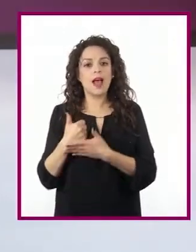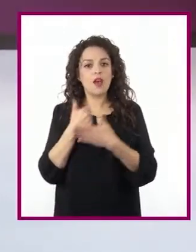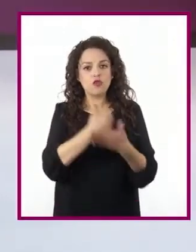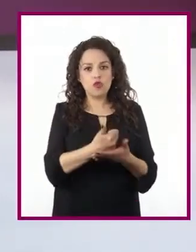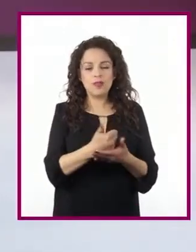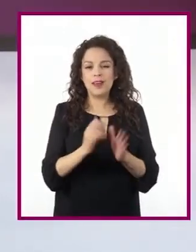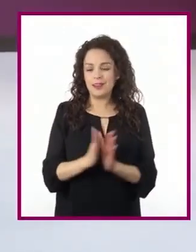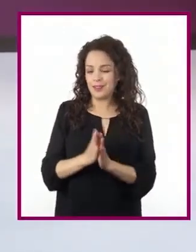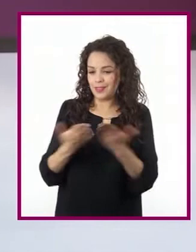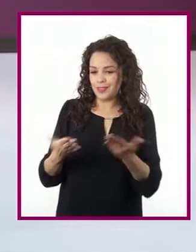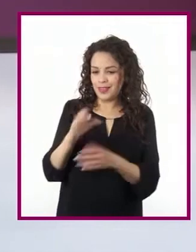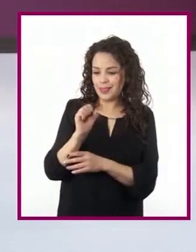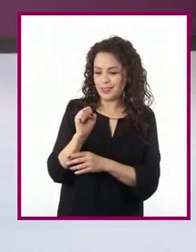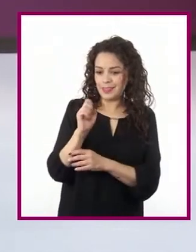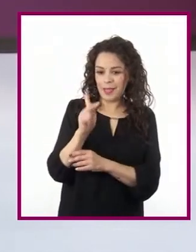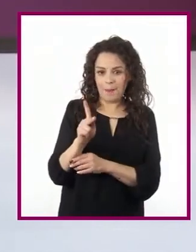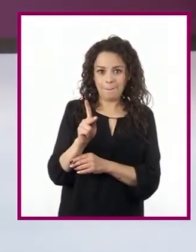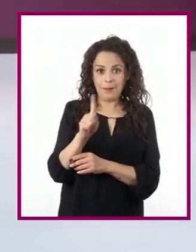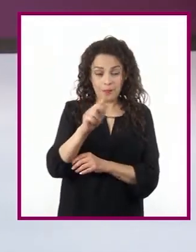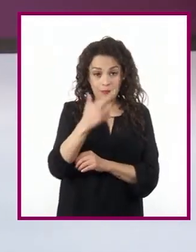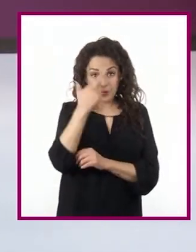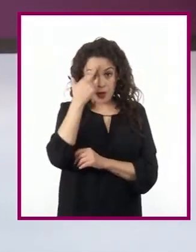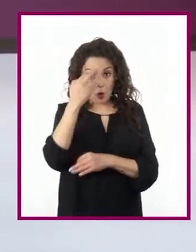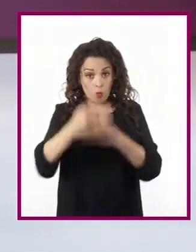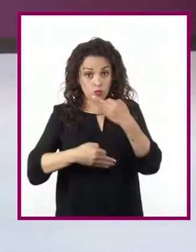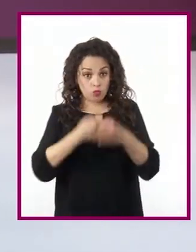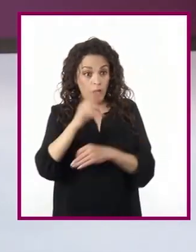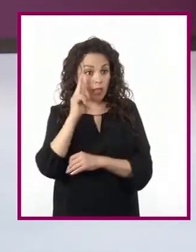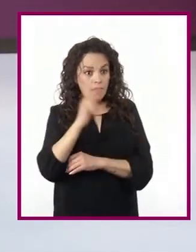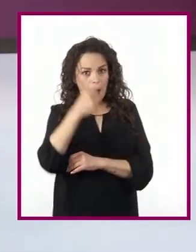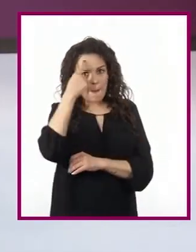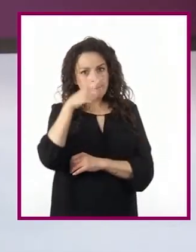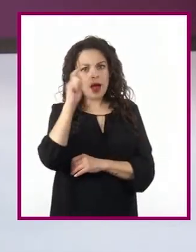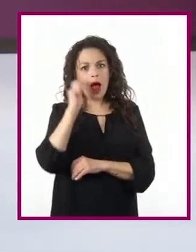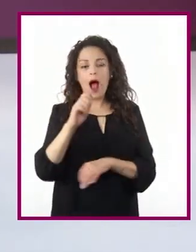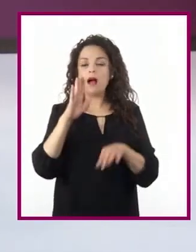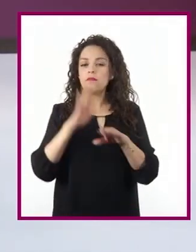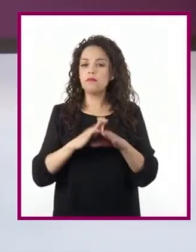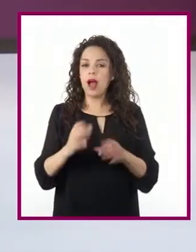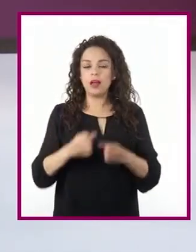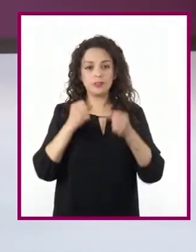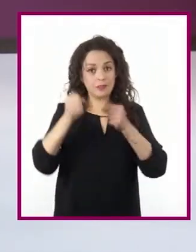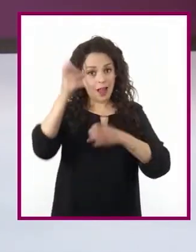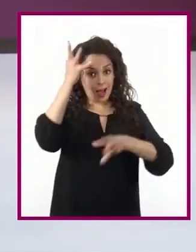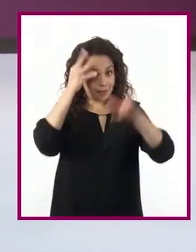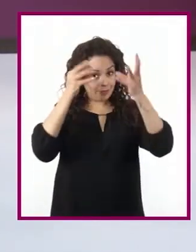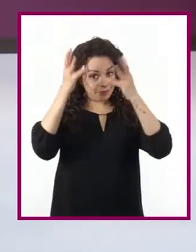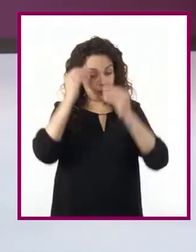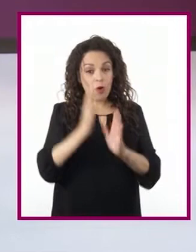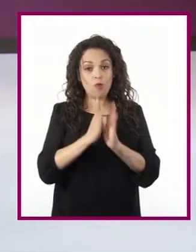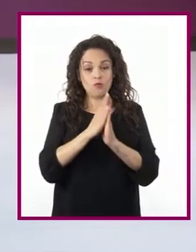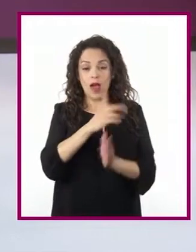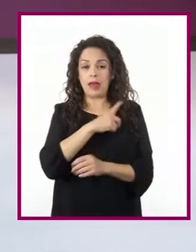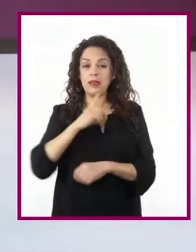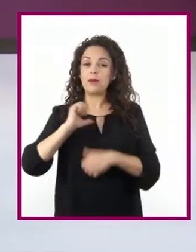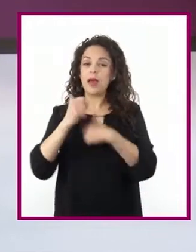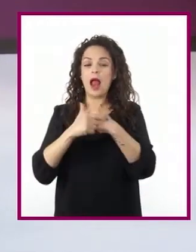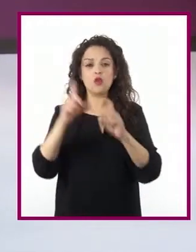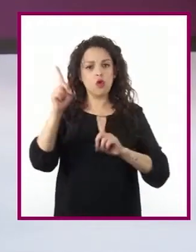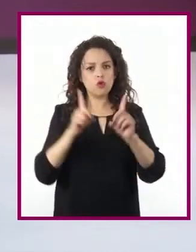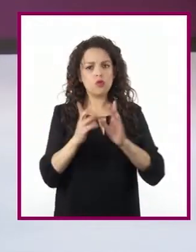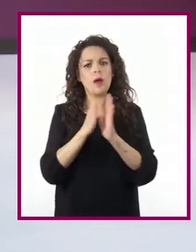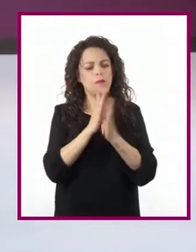texto. Recuerden que todo lo que vean es para reforzar su conocimiento, así que les recomiendo llevar un registro de las dudas, inquietudes